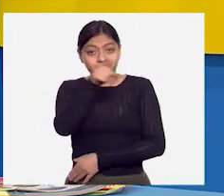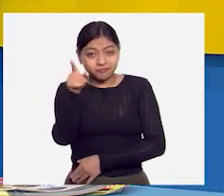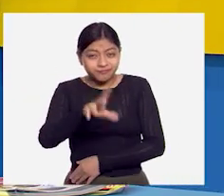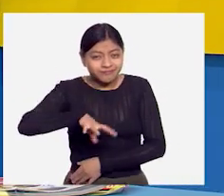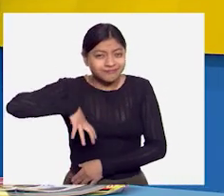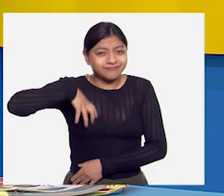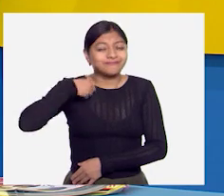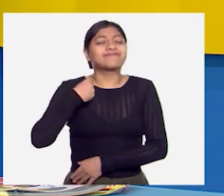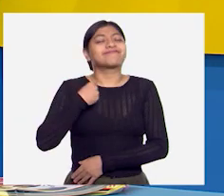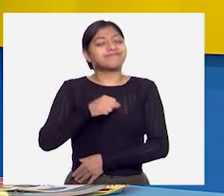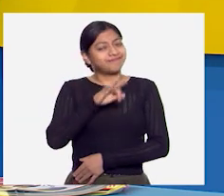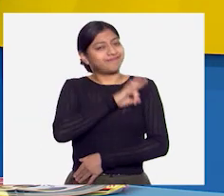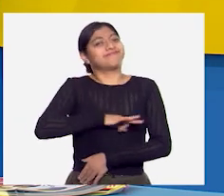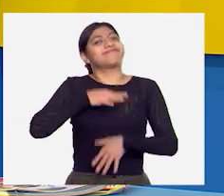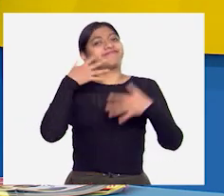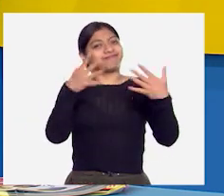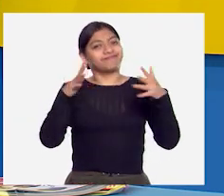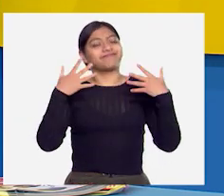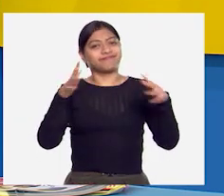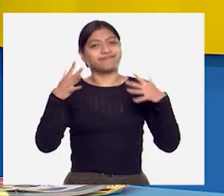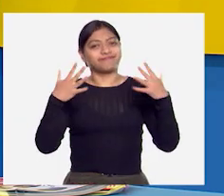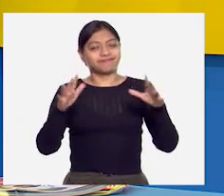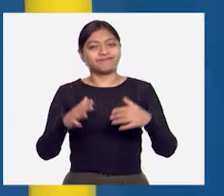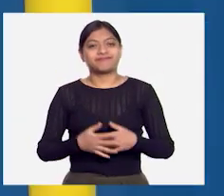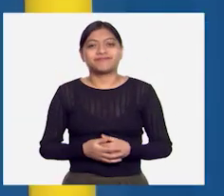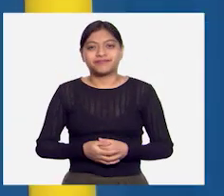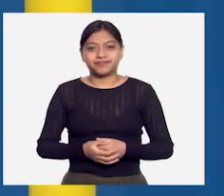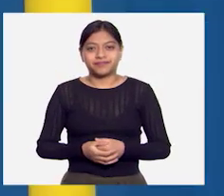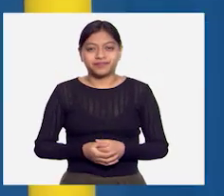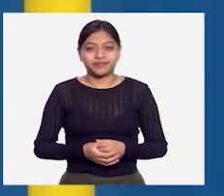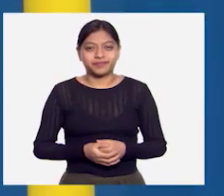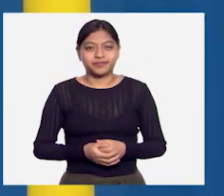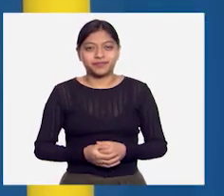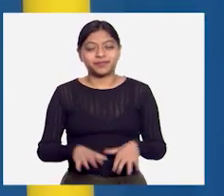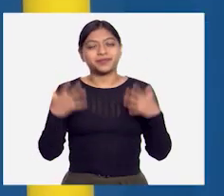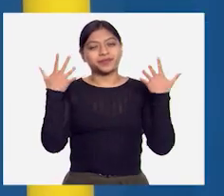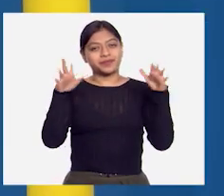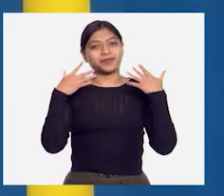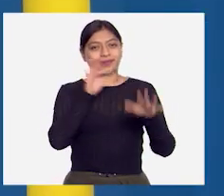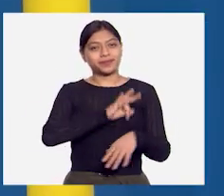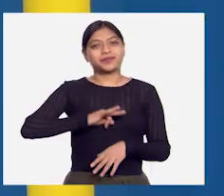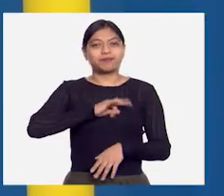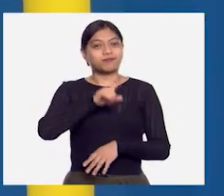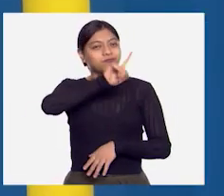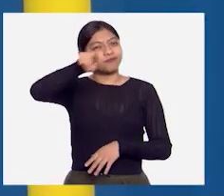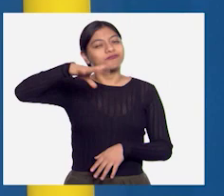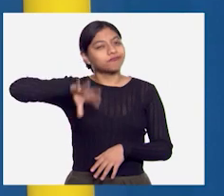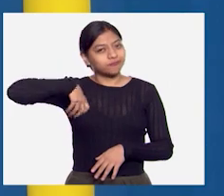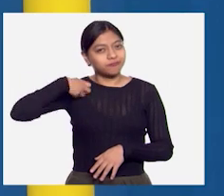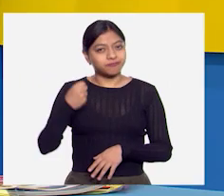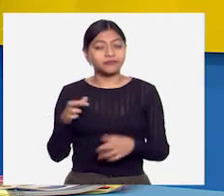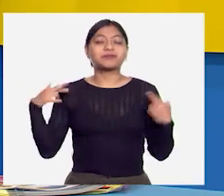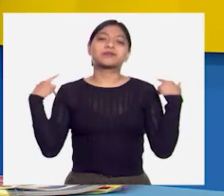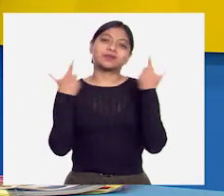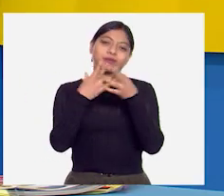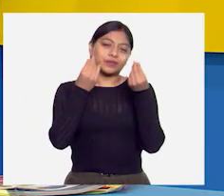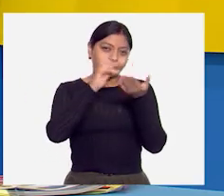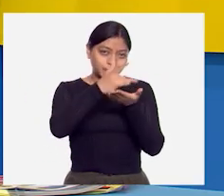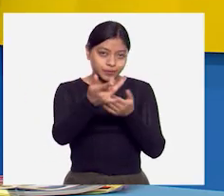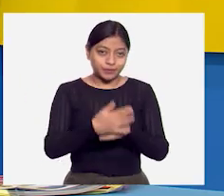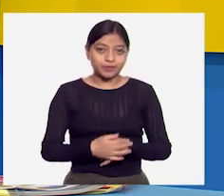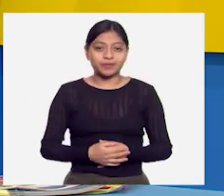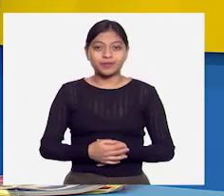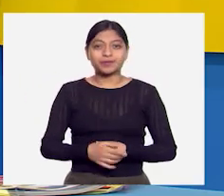empeño de cada día en estas actividades. Así es, los felicitamos por su gran esfuerzo. Maestra, muchas gracias.